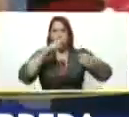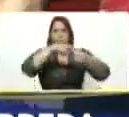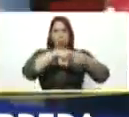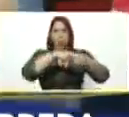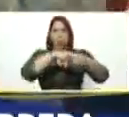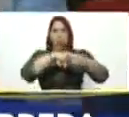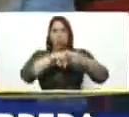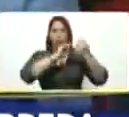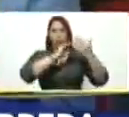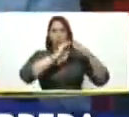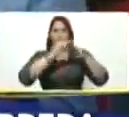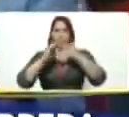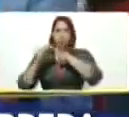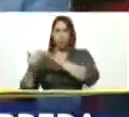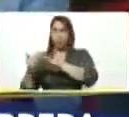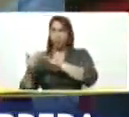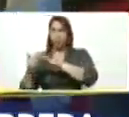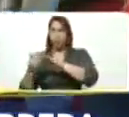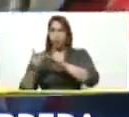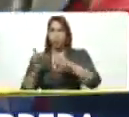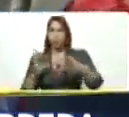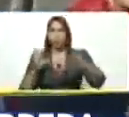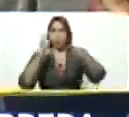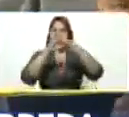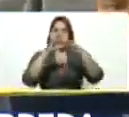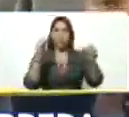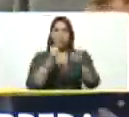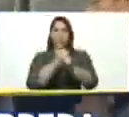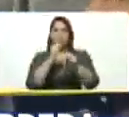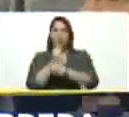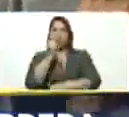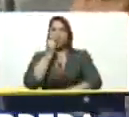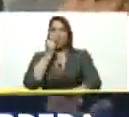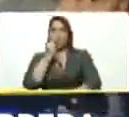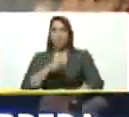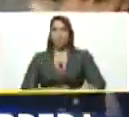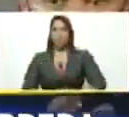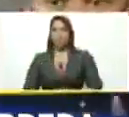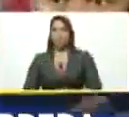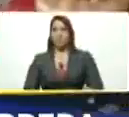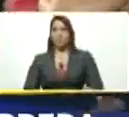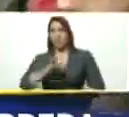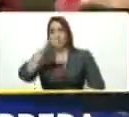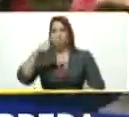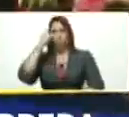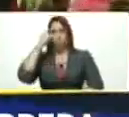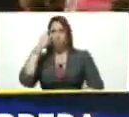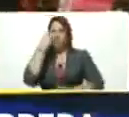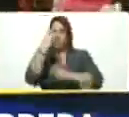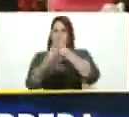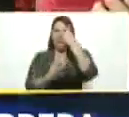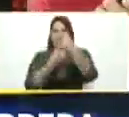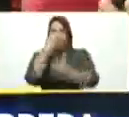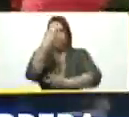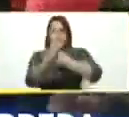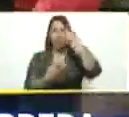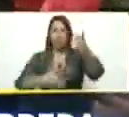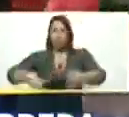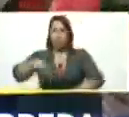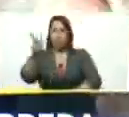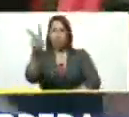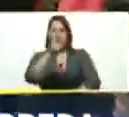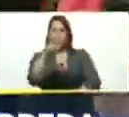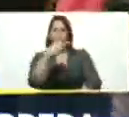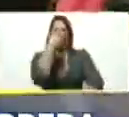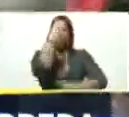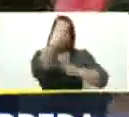las comunas, a la unión con la clase obrera. Jorge Arriaza, vaya a recorrer el país, palmo a